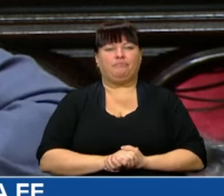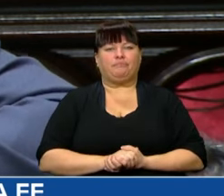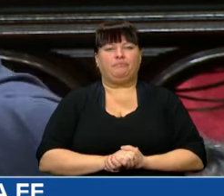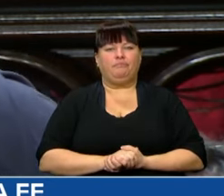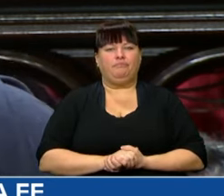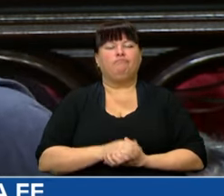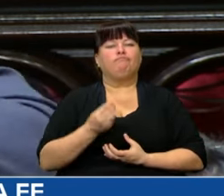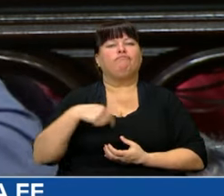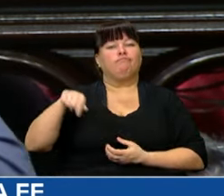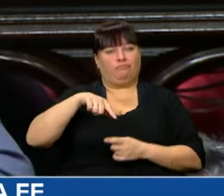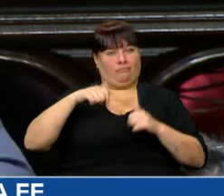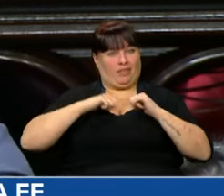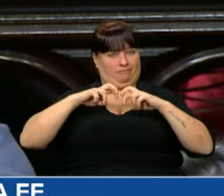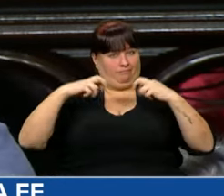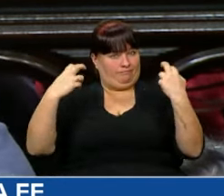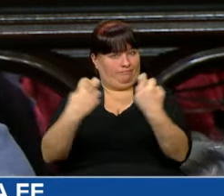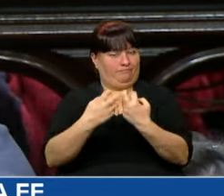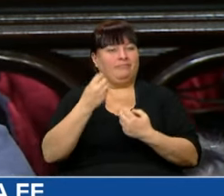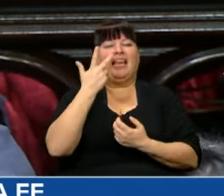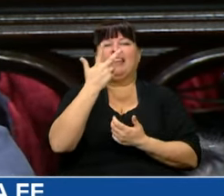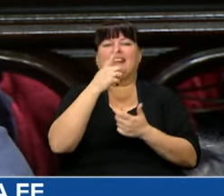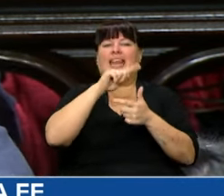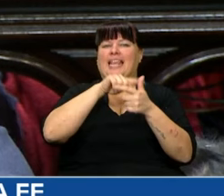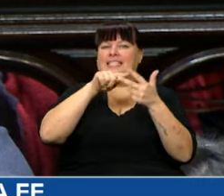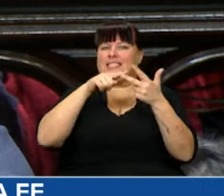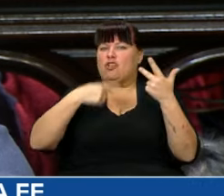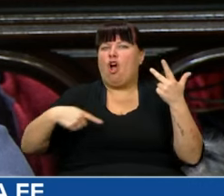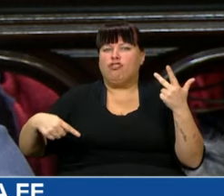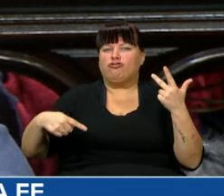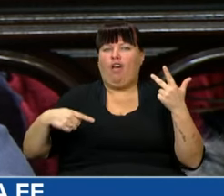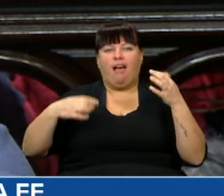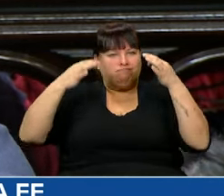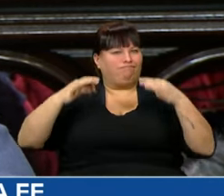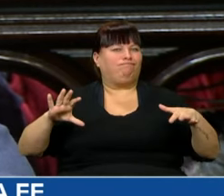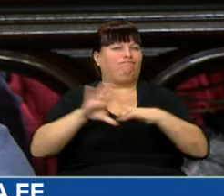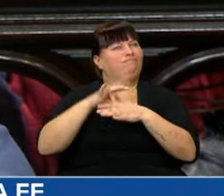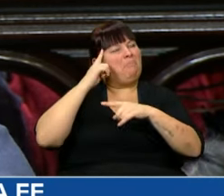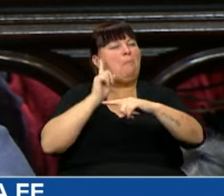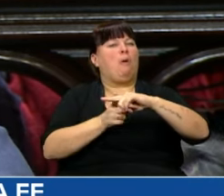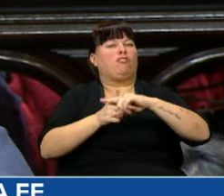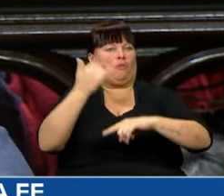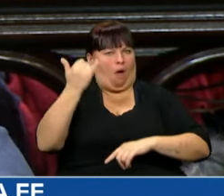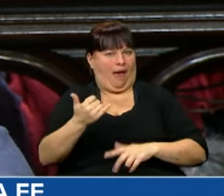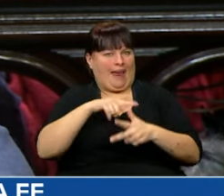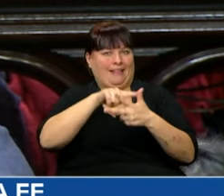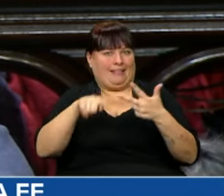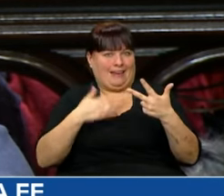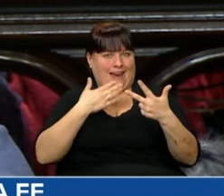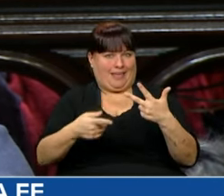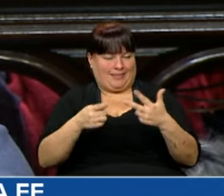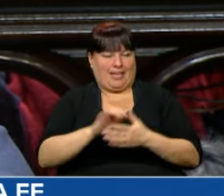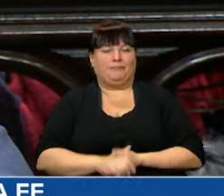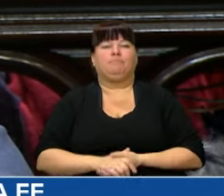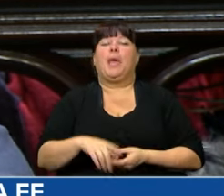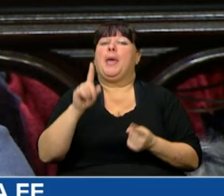porque estamos acá sentados porque hubo tres elementos que confluyeron positivamente. En